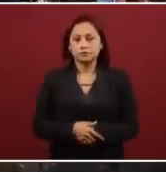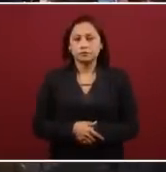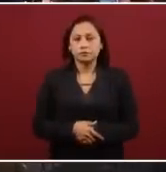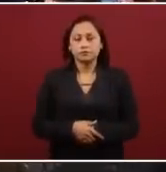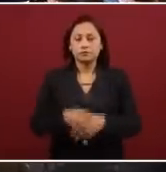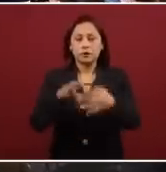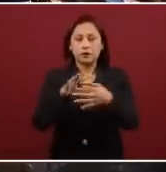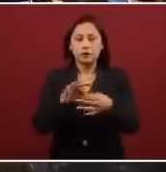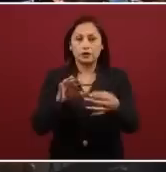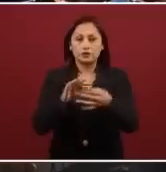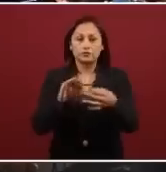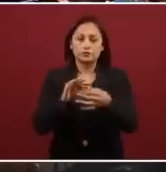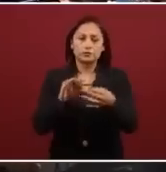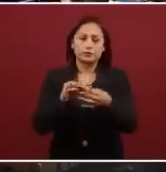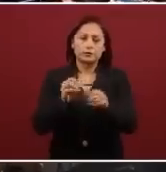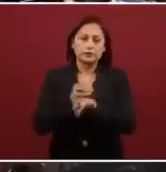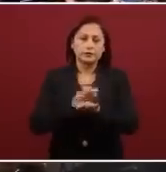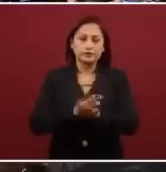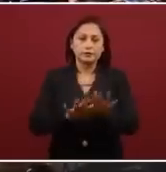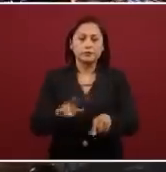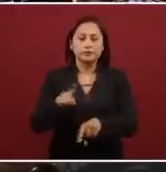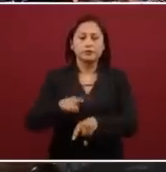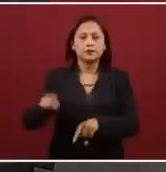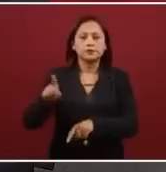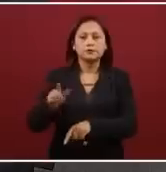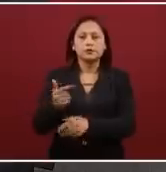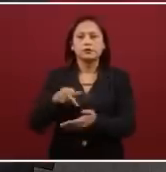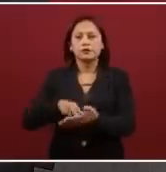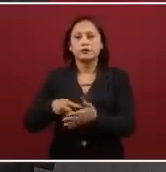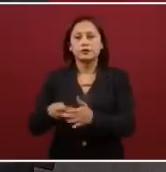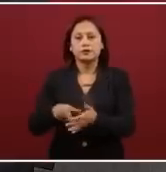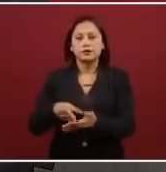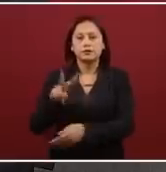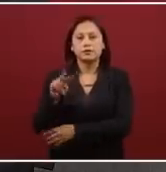ingeniero Víctor Villalobos, va a informar